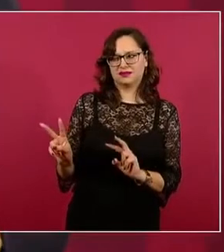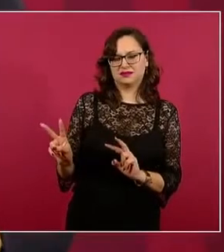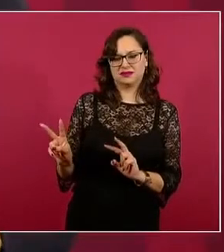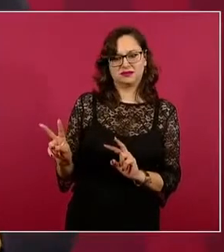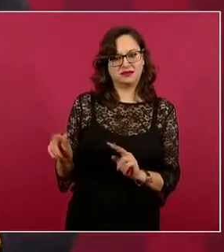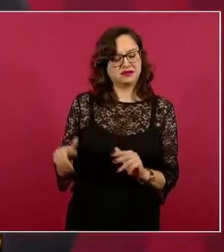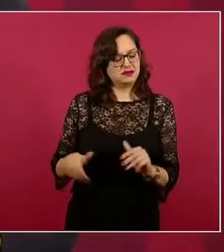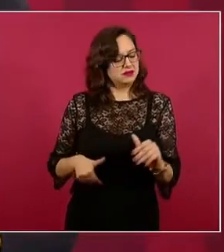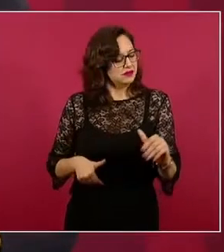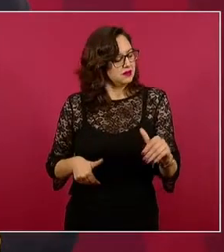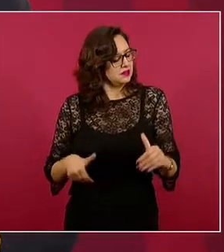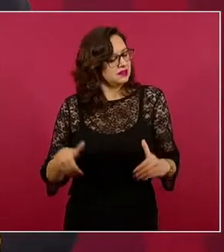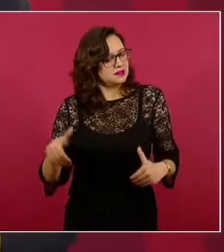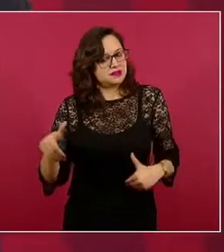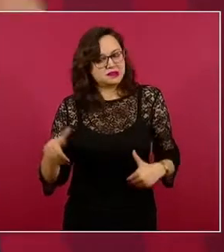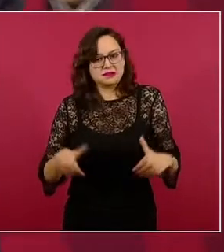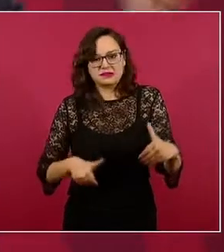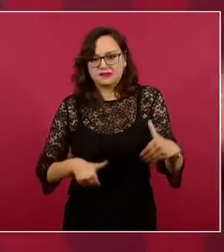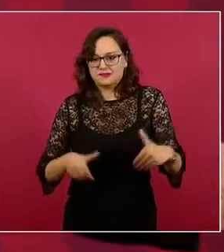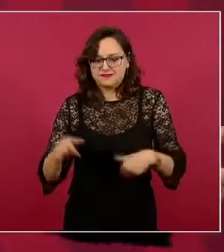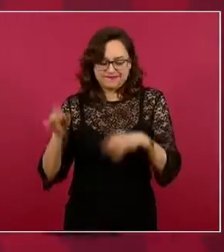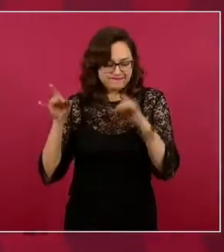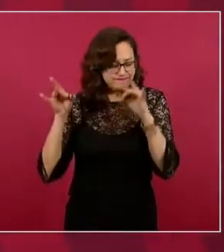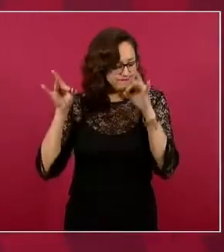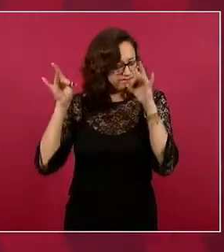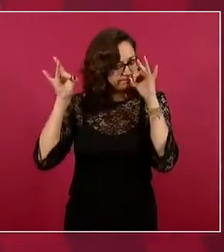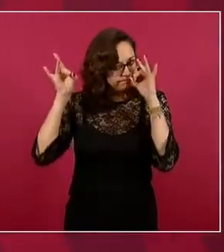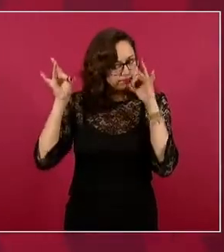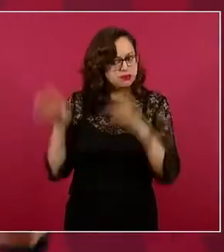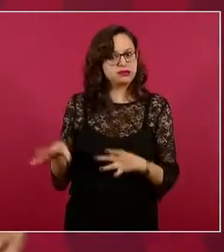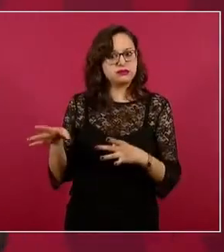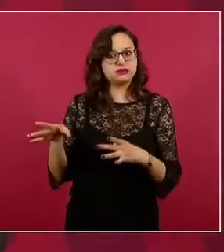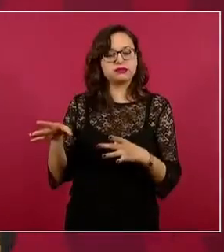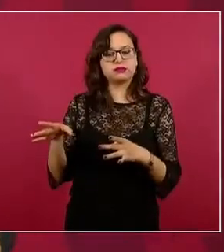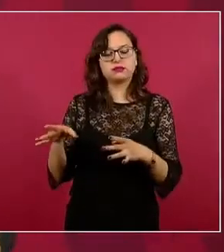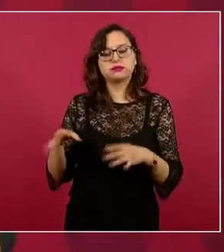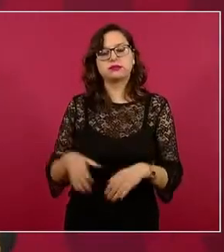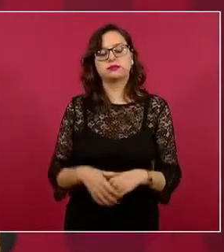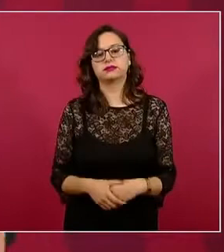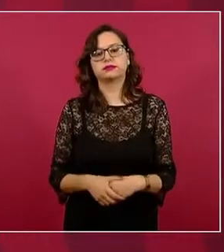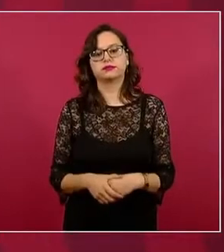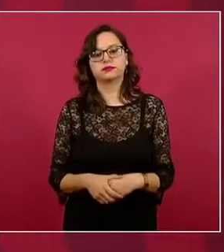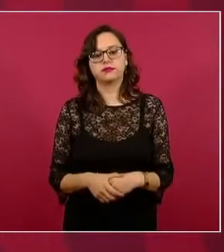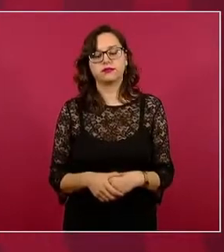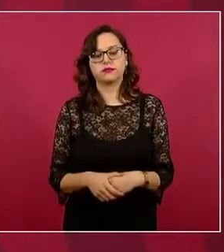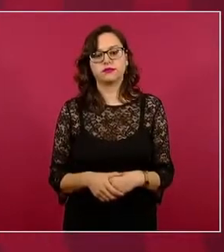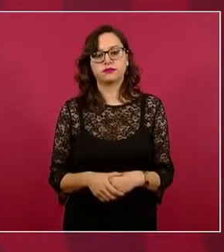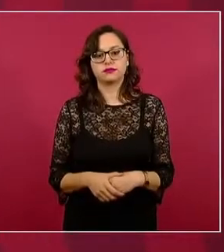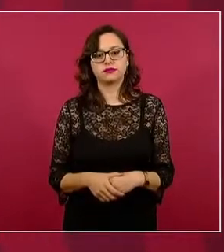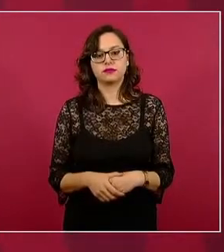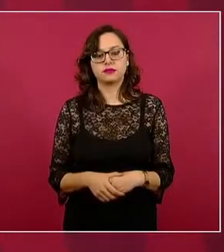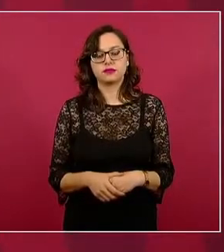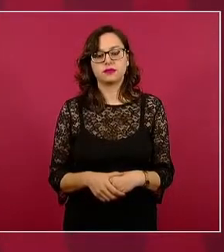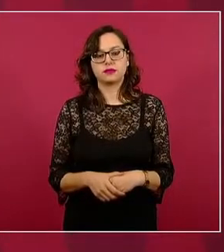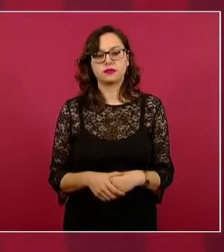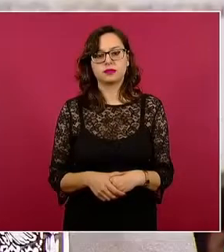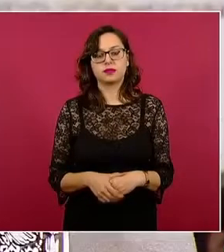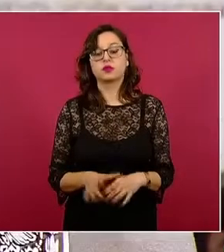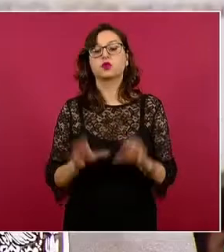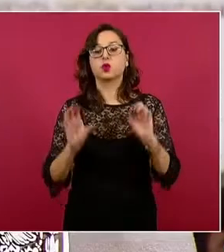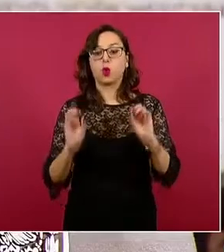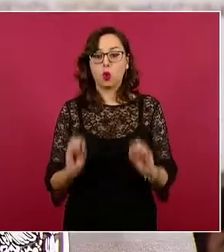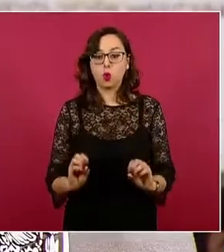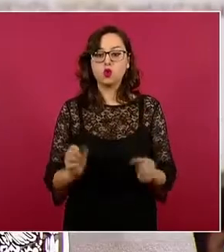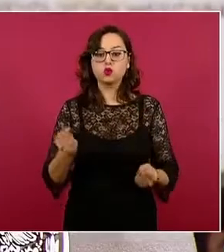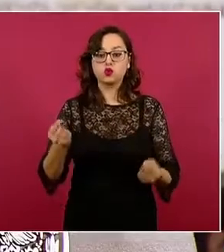o los trabajadores, choferes,